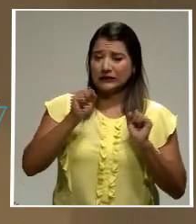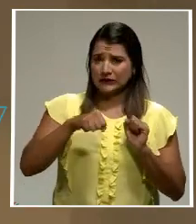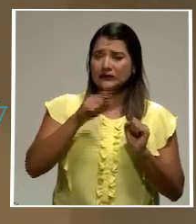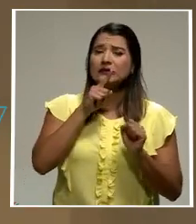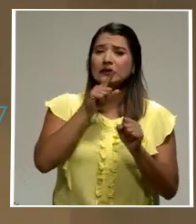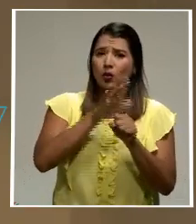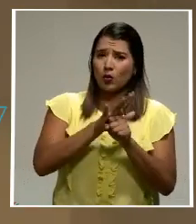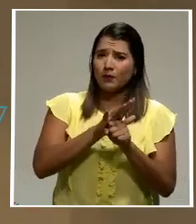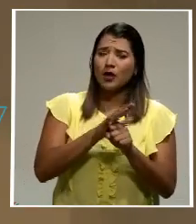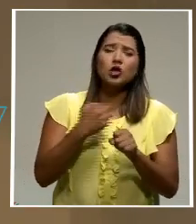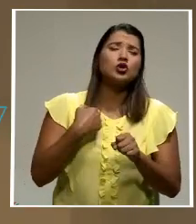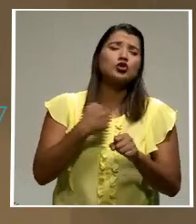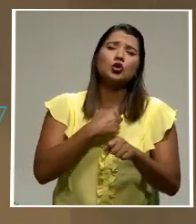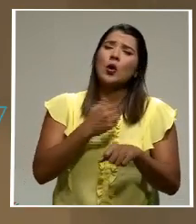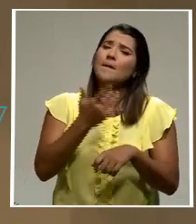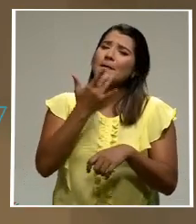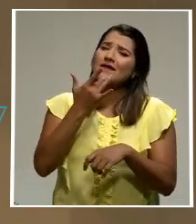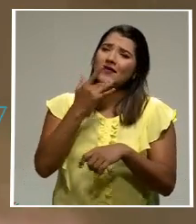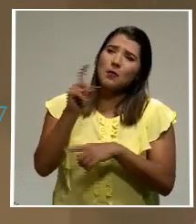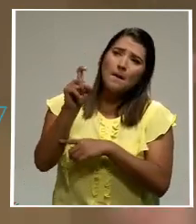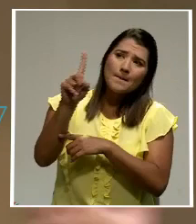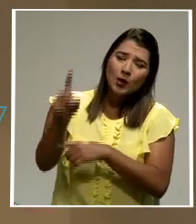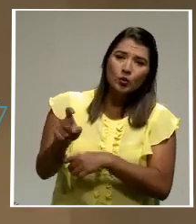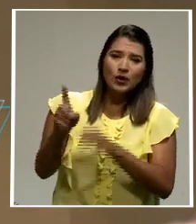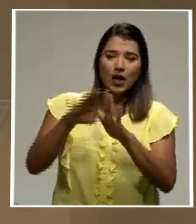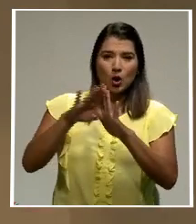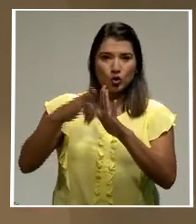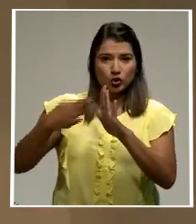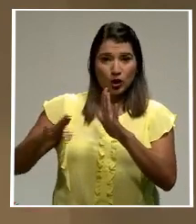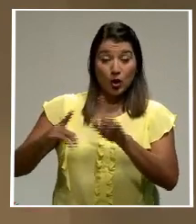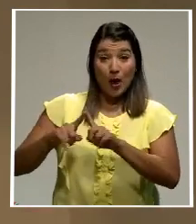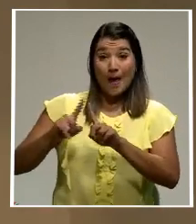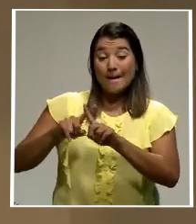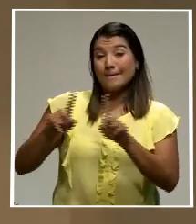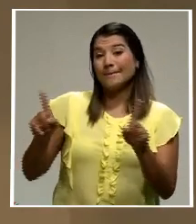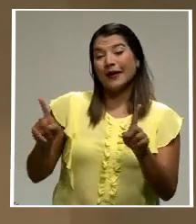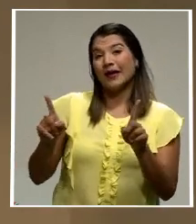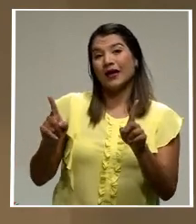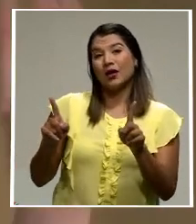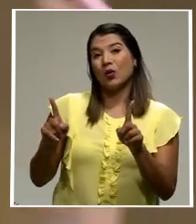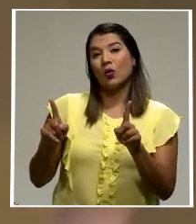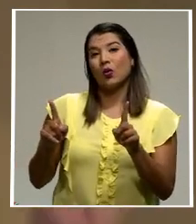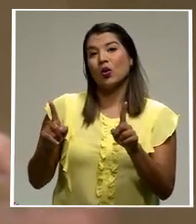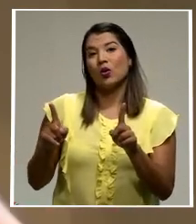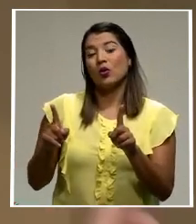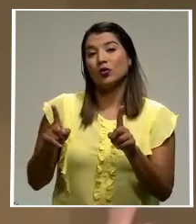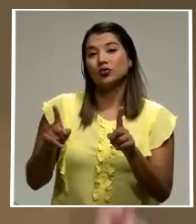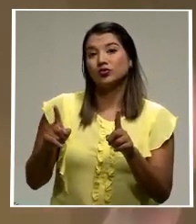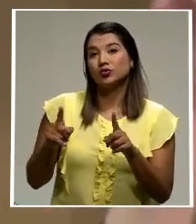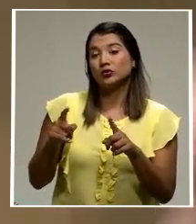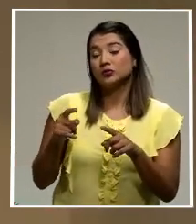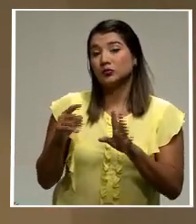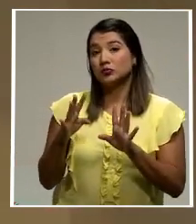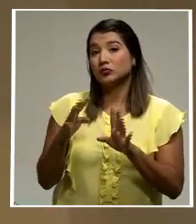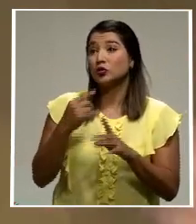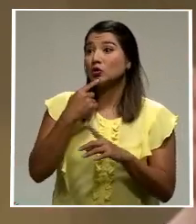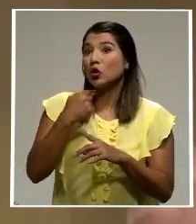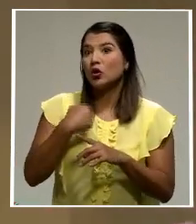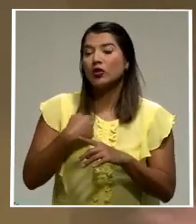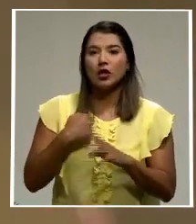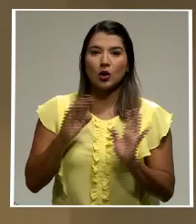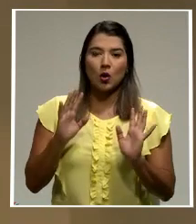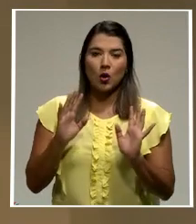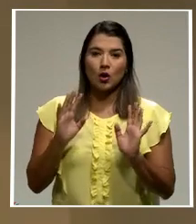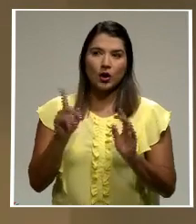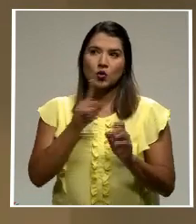por transparencia enviar la consulta a la Contraloría, y la Contraloría no nos hizo en ningún momento ningún señalamiento sobre los supuestos. Entendemos que los supuestos